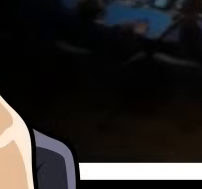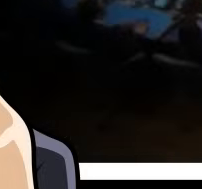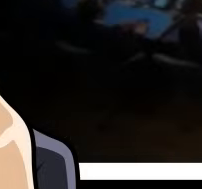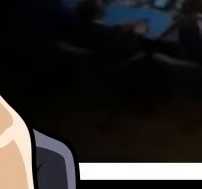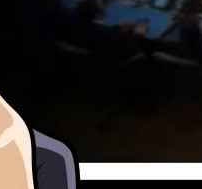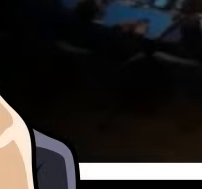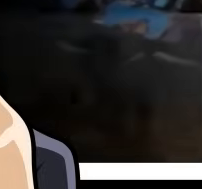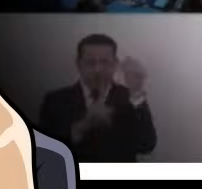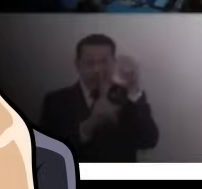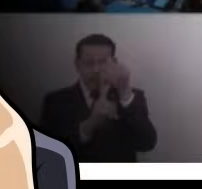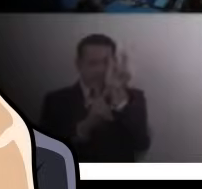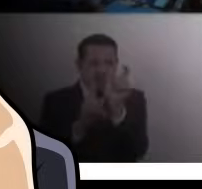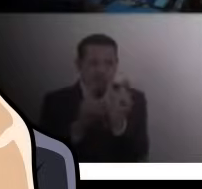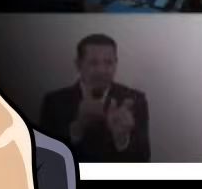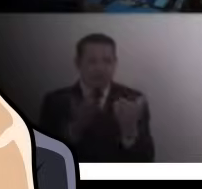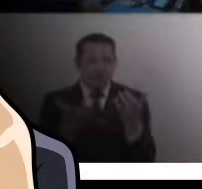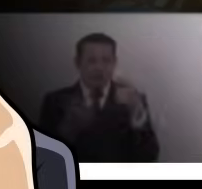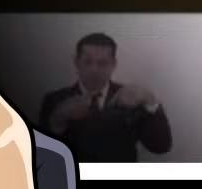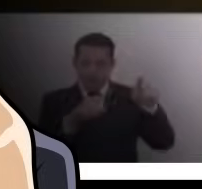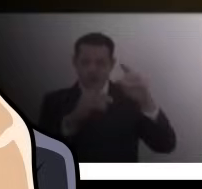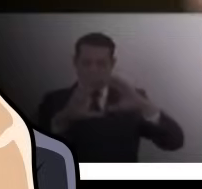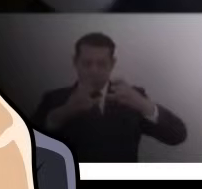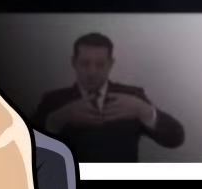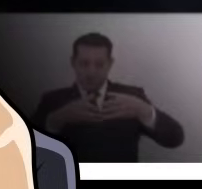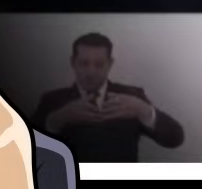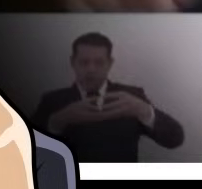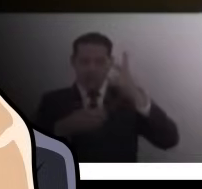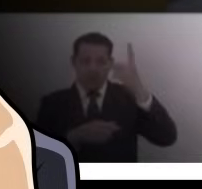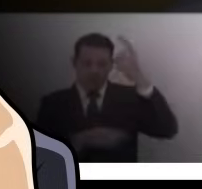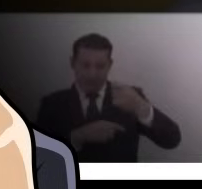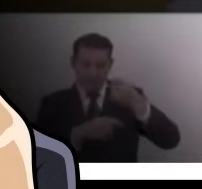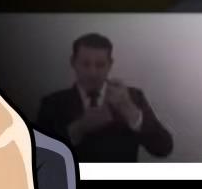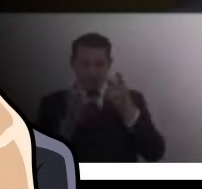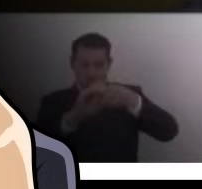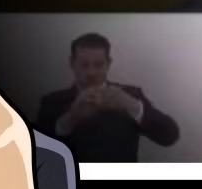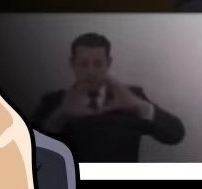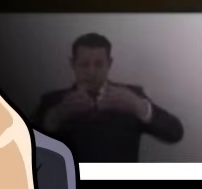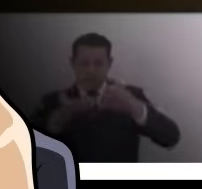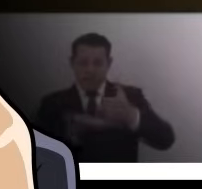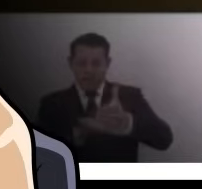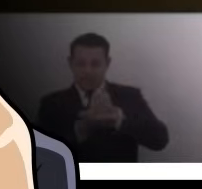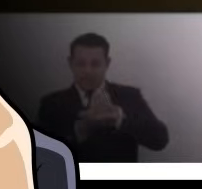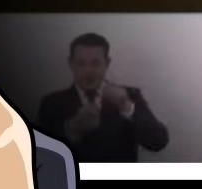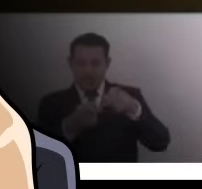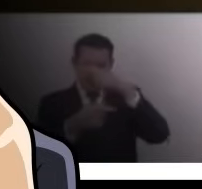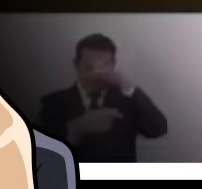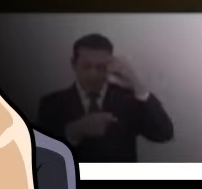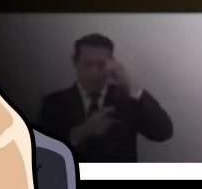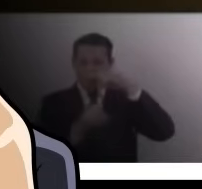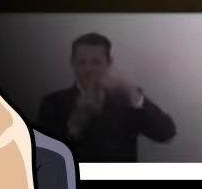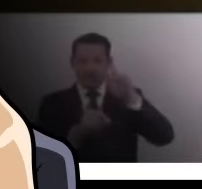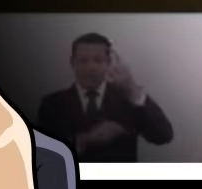Palabra por palabra. Vayan a la comisión, hombre. Más de 2 meses estuvo esta comisión de Hacienda. Más